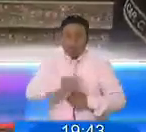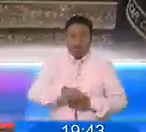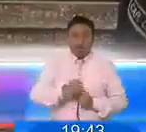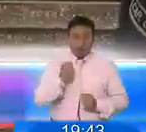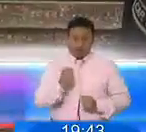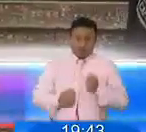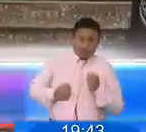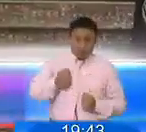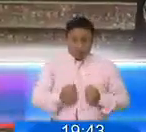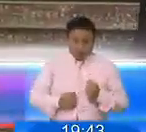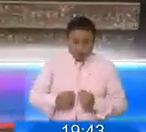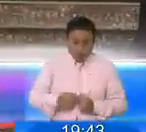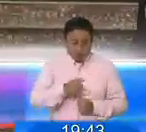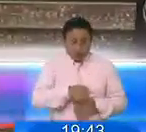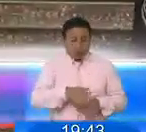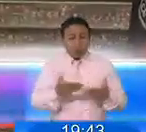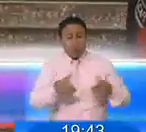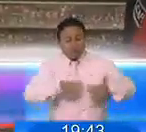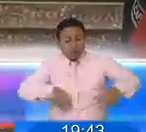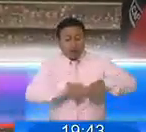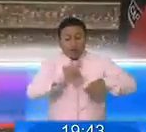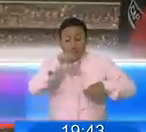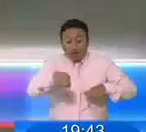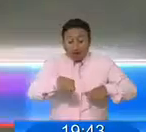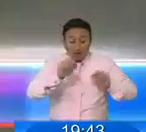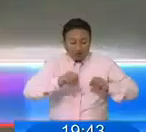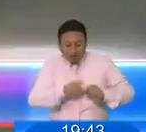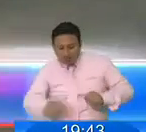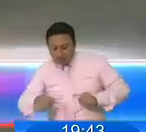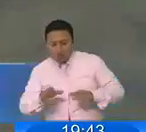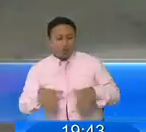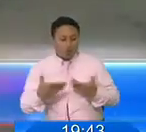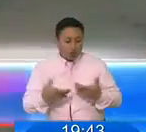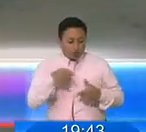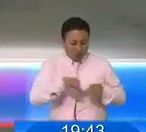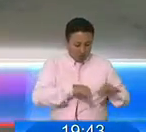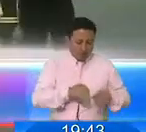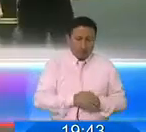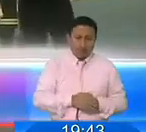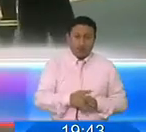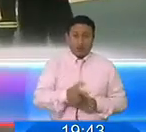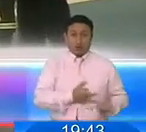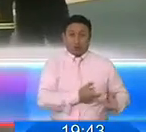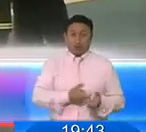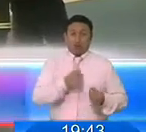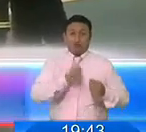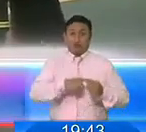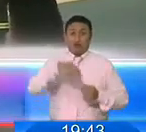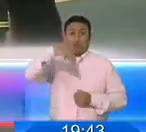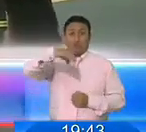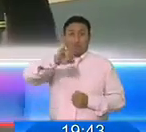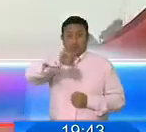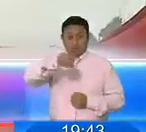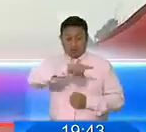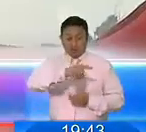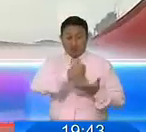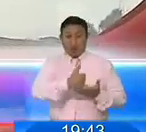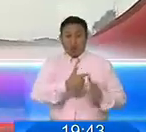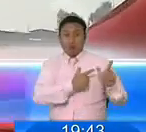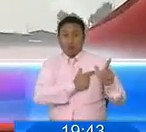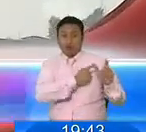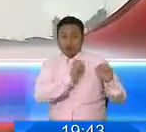sabemos exactamente dónde es y cómo podemos entrar una vez en el lugar los bomberos del cantón quito y mejía con la ayuda del ejército